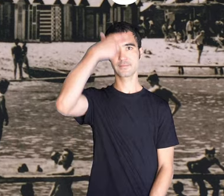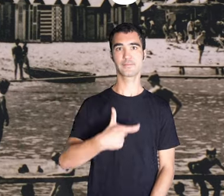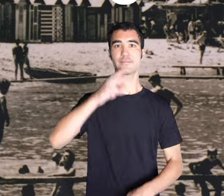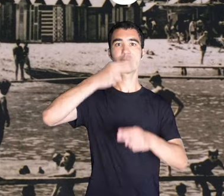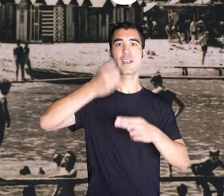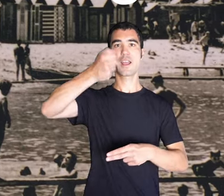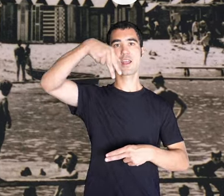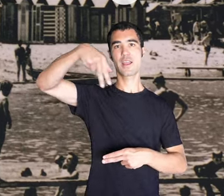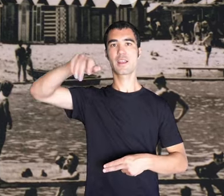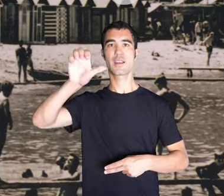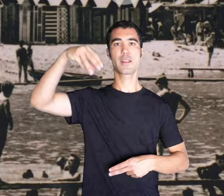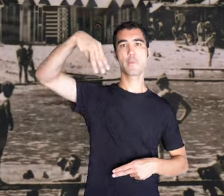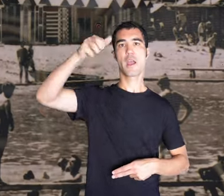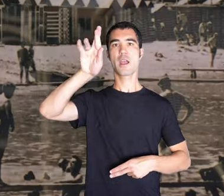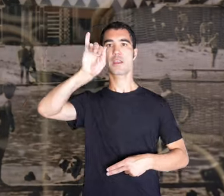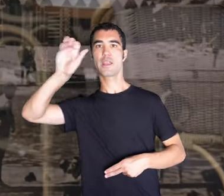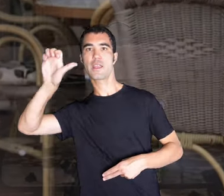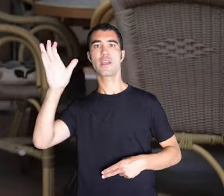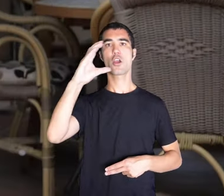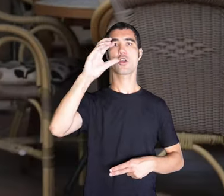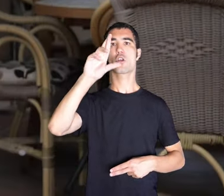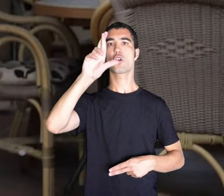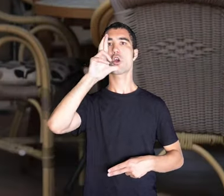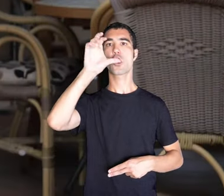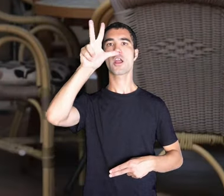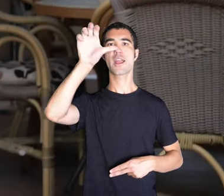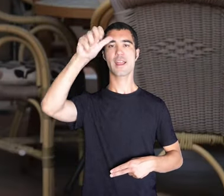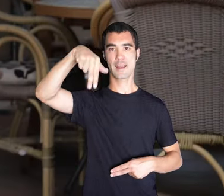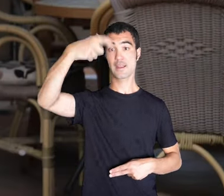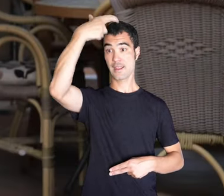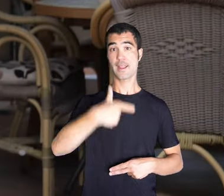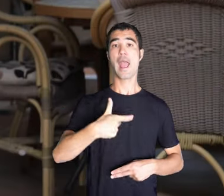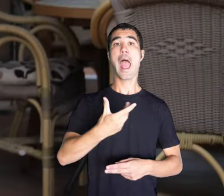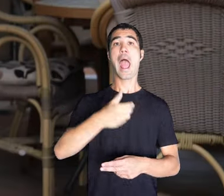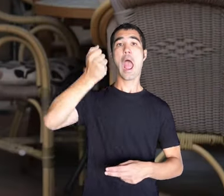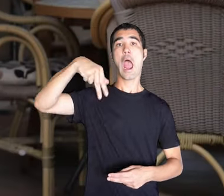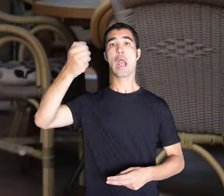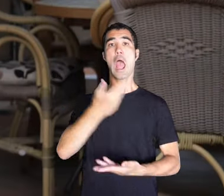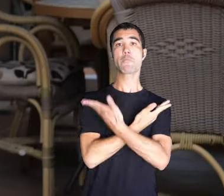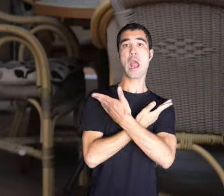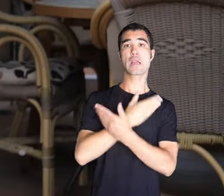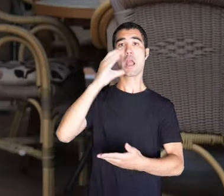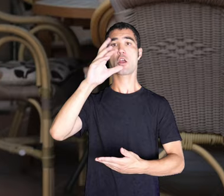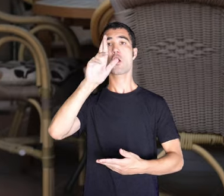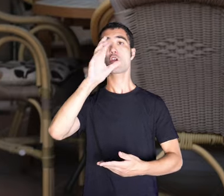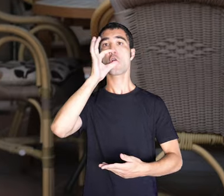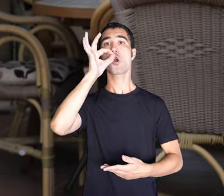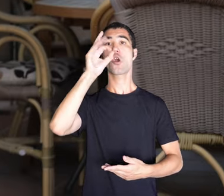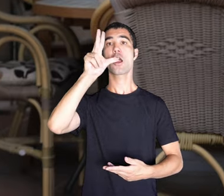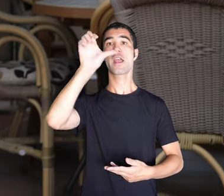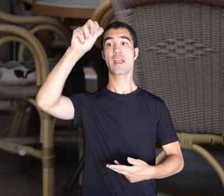Me llamo Anne Marie Croen. Aquí, Ana María Croen. Y como aquí se pone el apellido de la